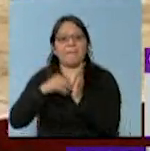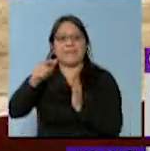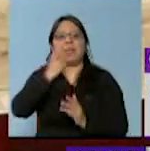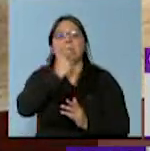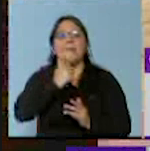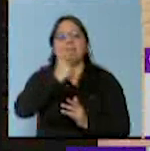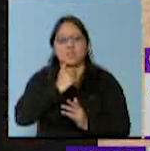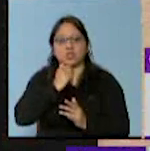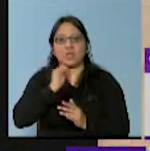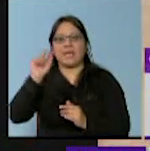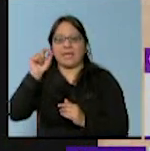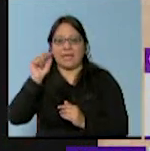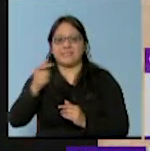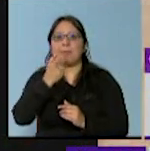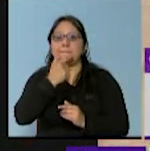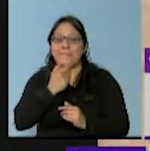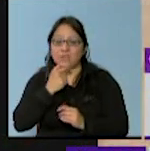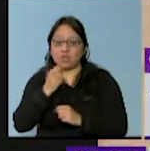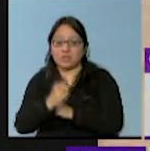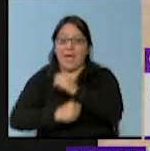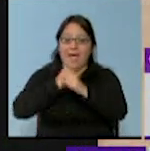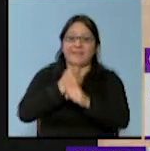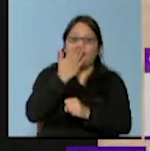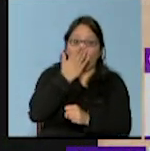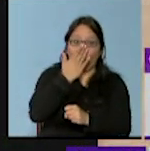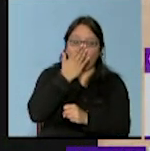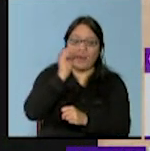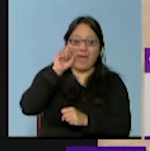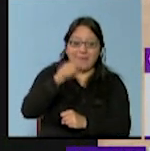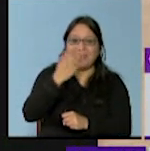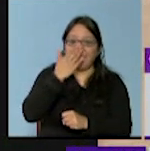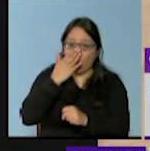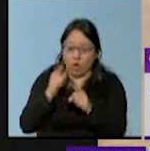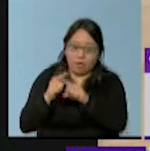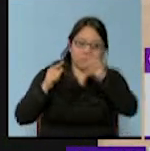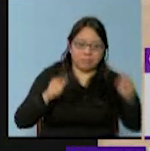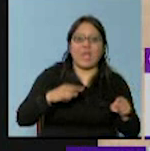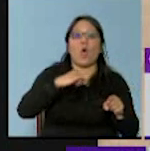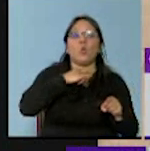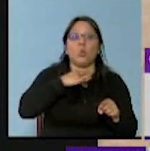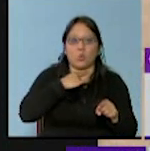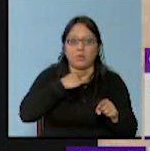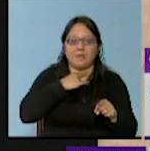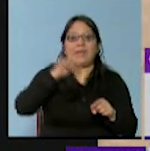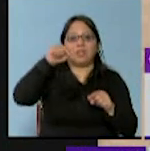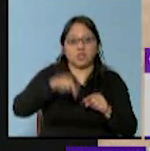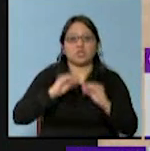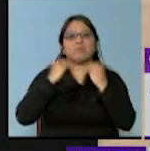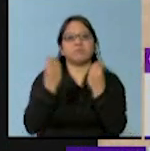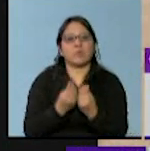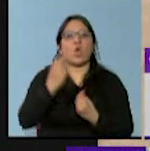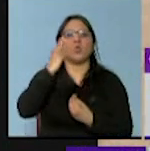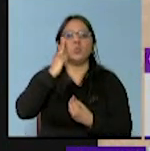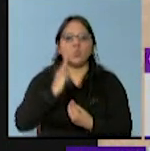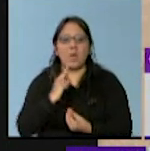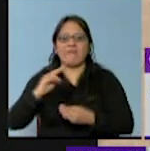mendocina hasta córdoba y san salvador de jujuy decir que se va a incorporar otro vuelo comercial y serían nueve en total lo que va a